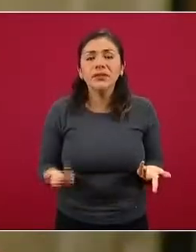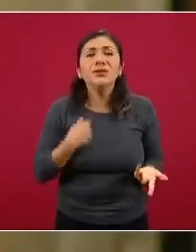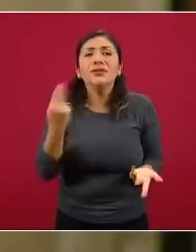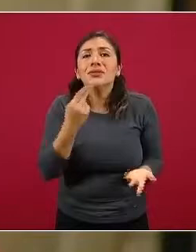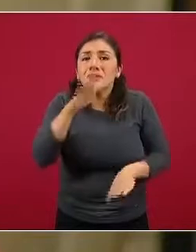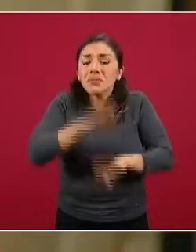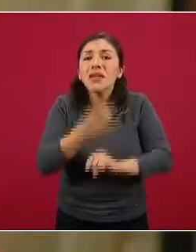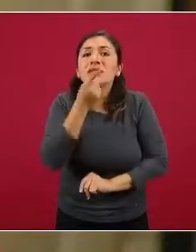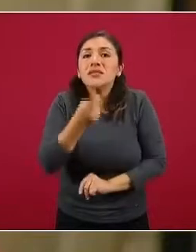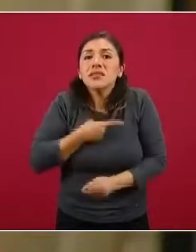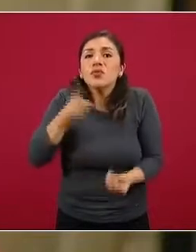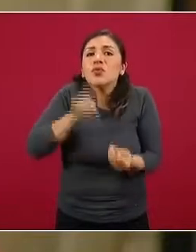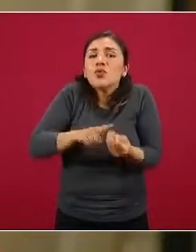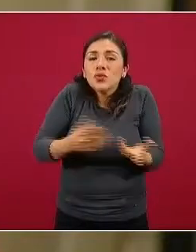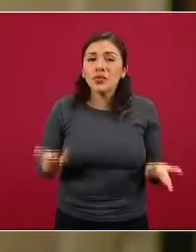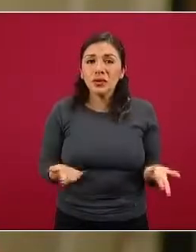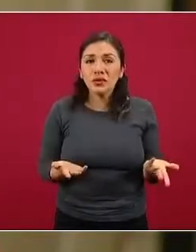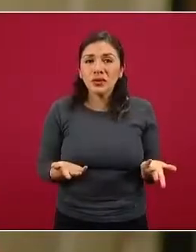Necesitamos información.